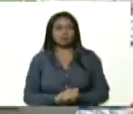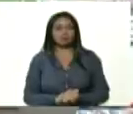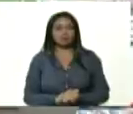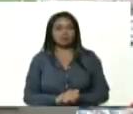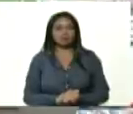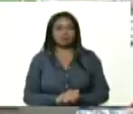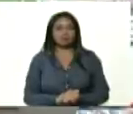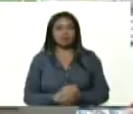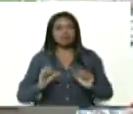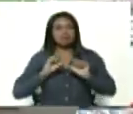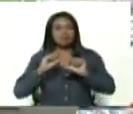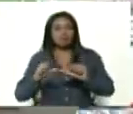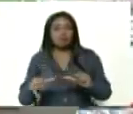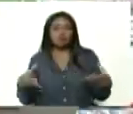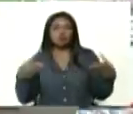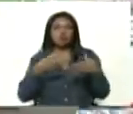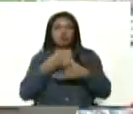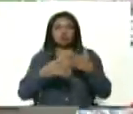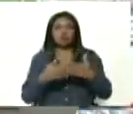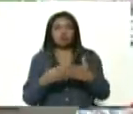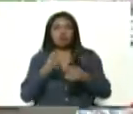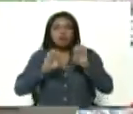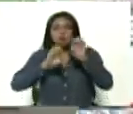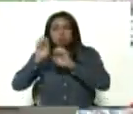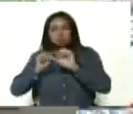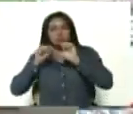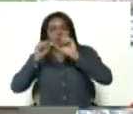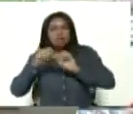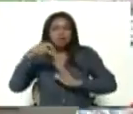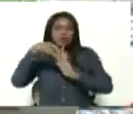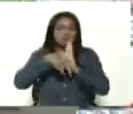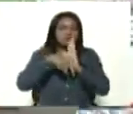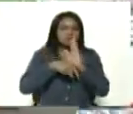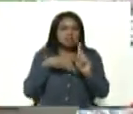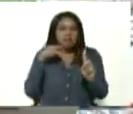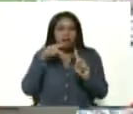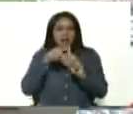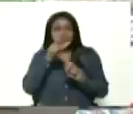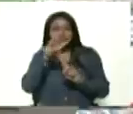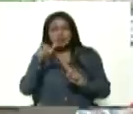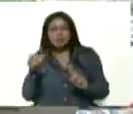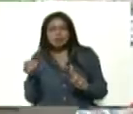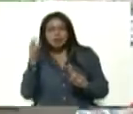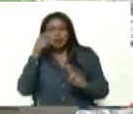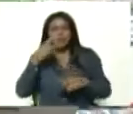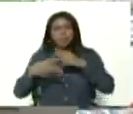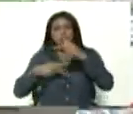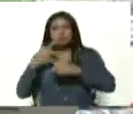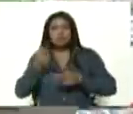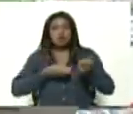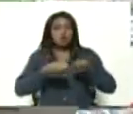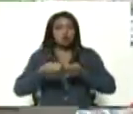mantendremos reunidos justamente haciendo evaluación y seguimiento para toda esta política del